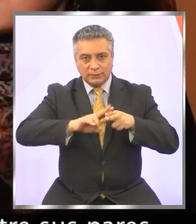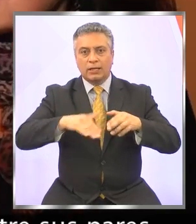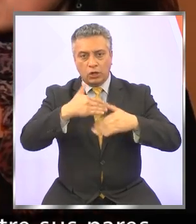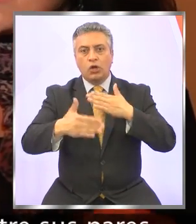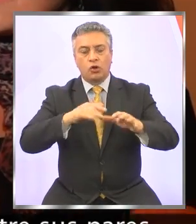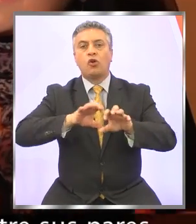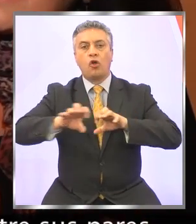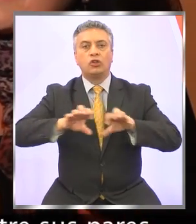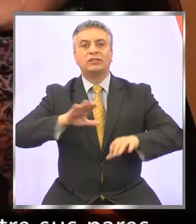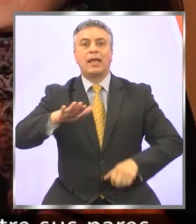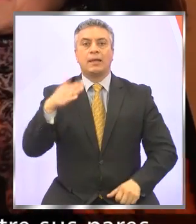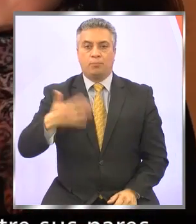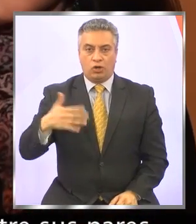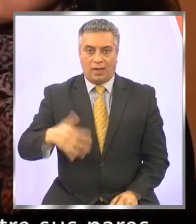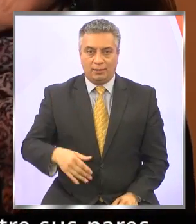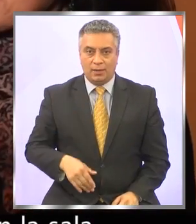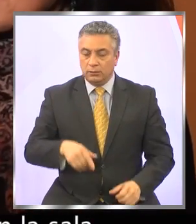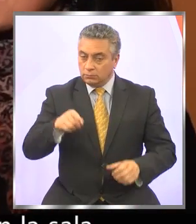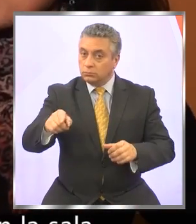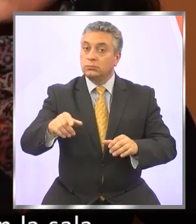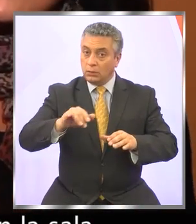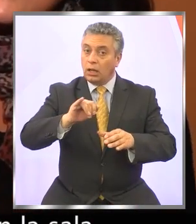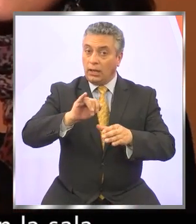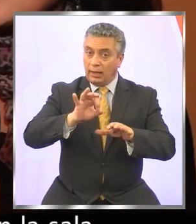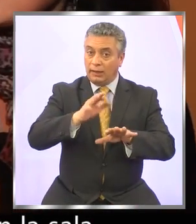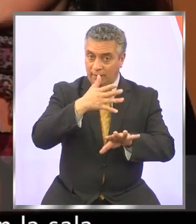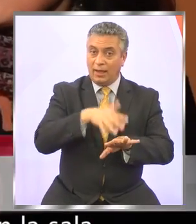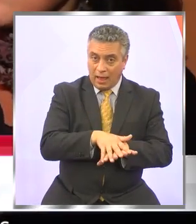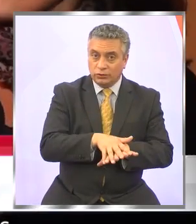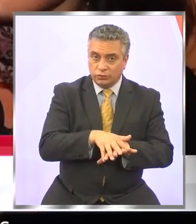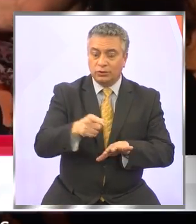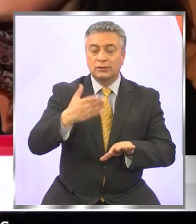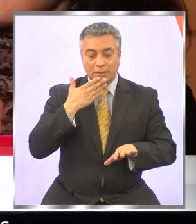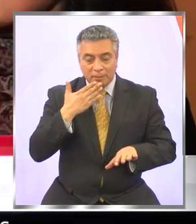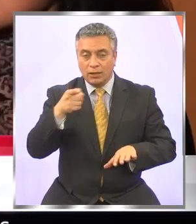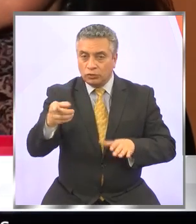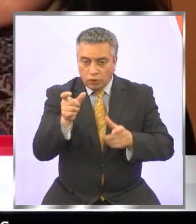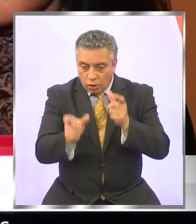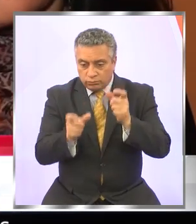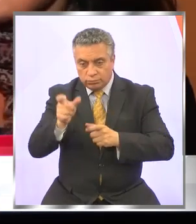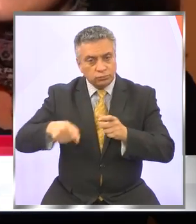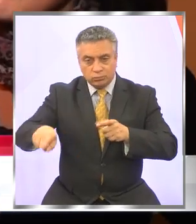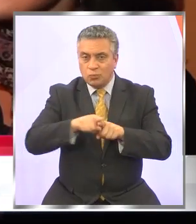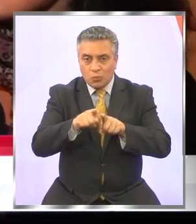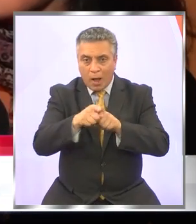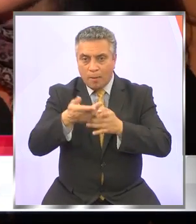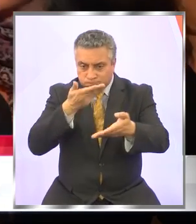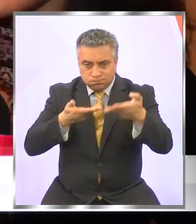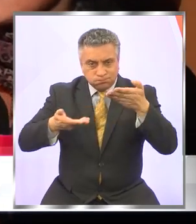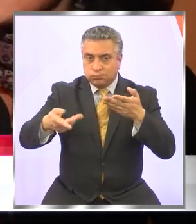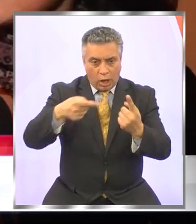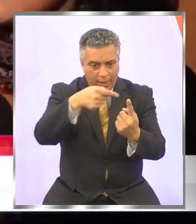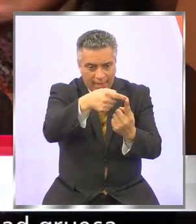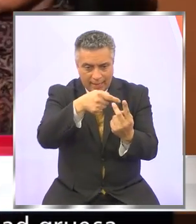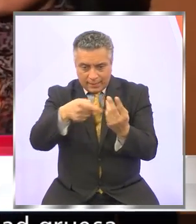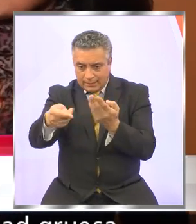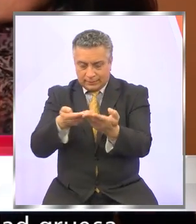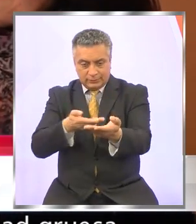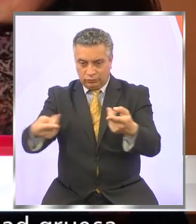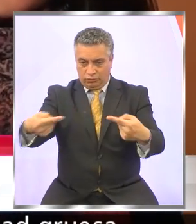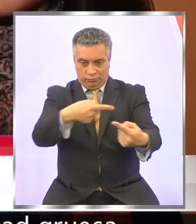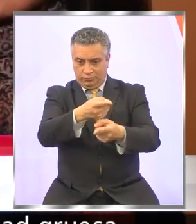De integración y de participación entre sus padres, porque ellos cuando están en la sala comparten entre ellos, se divierten, se ríen, y